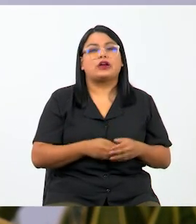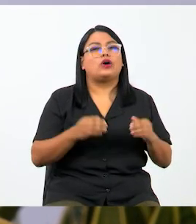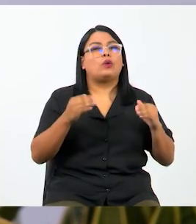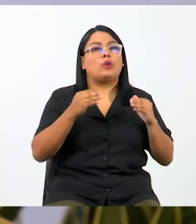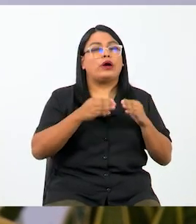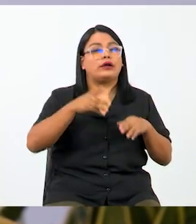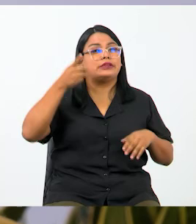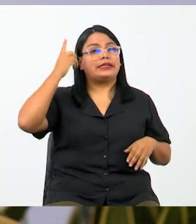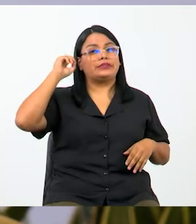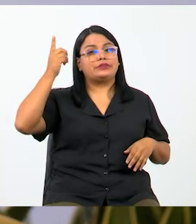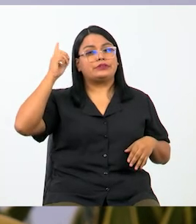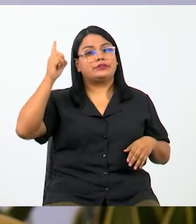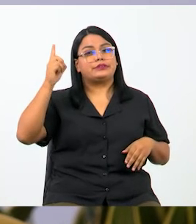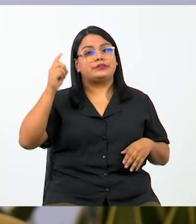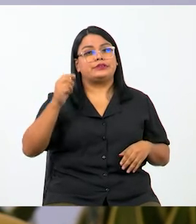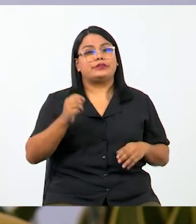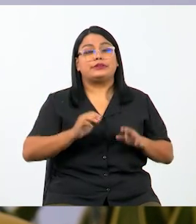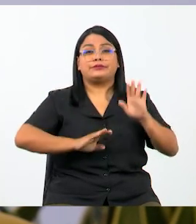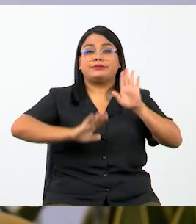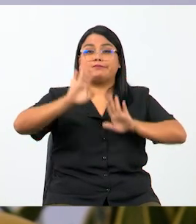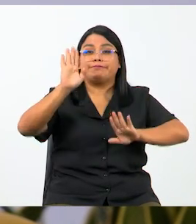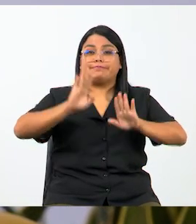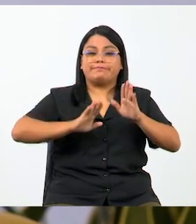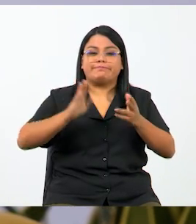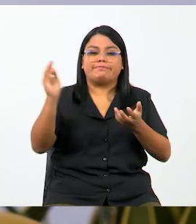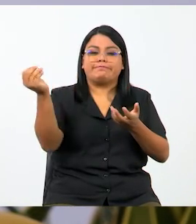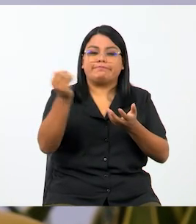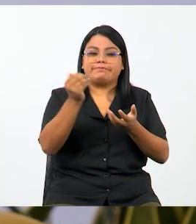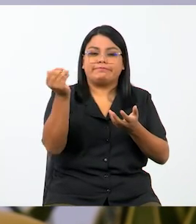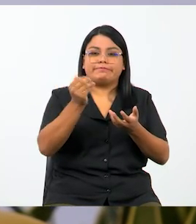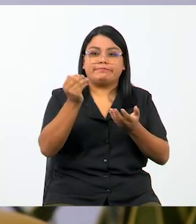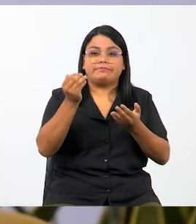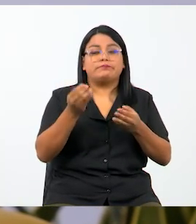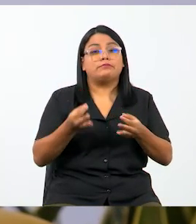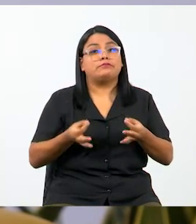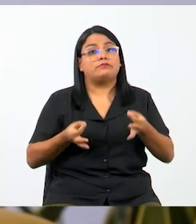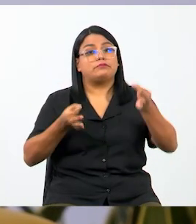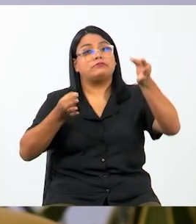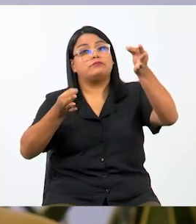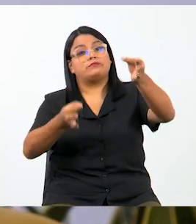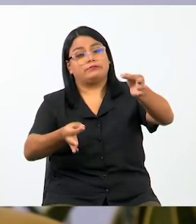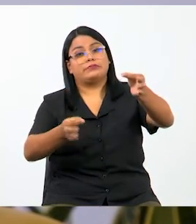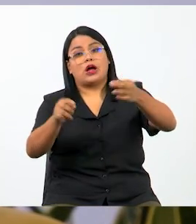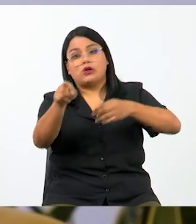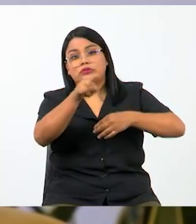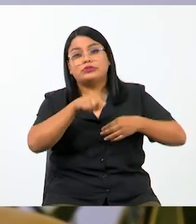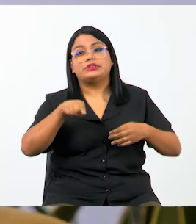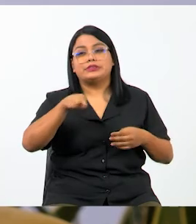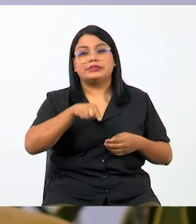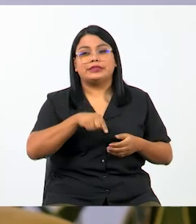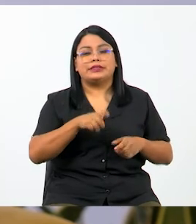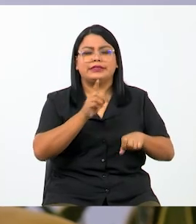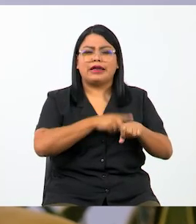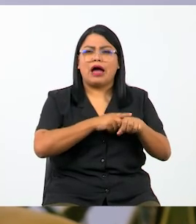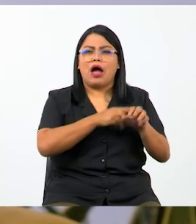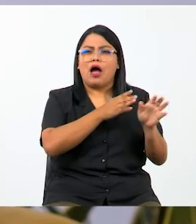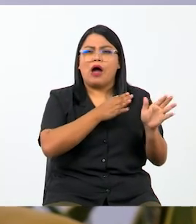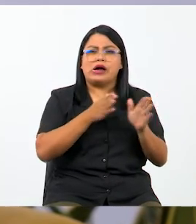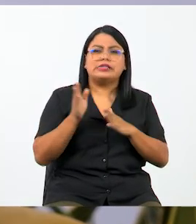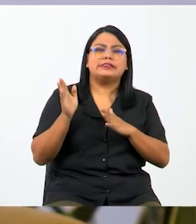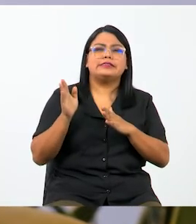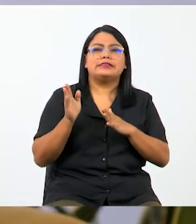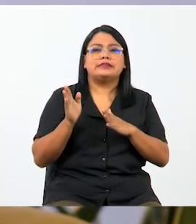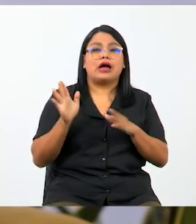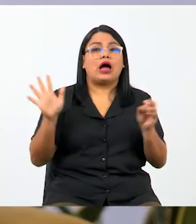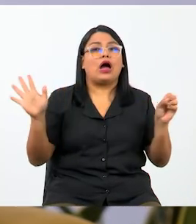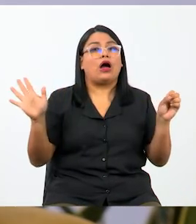a la formación se les dará este formato en forma digital. Esta jornalización será llenada con todos los aspectos que